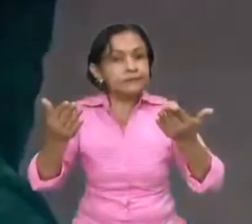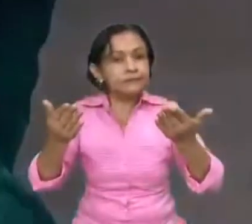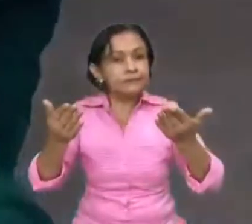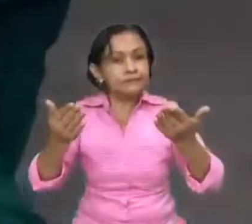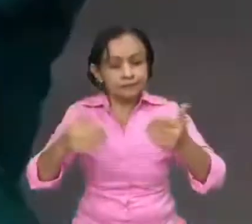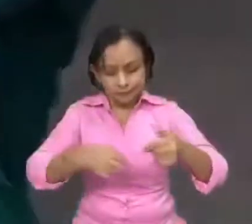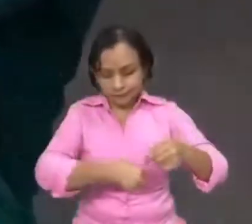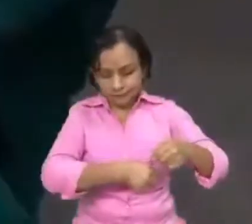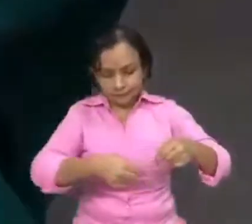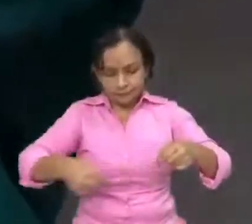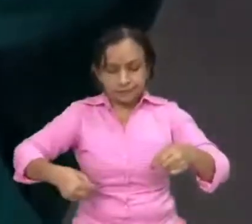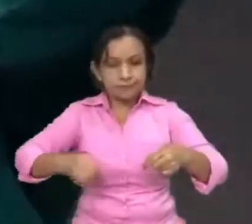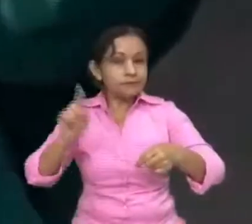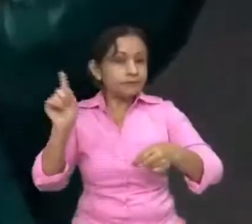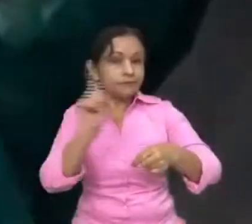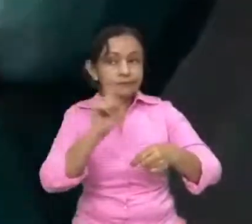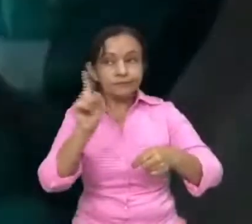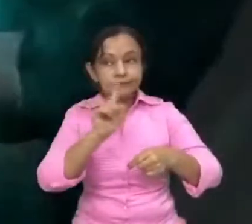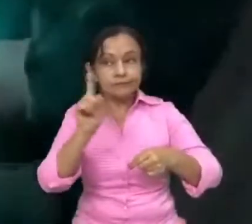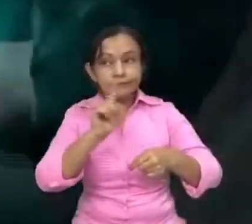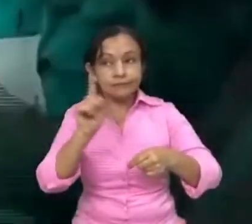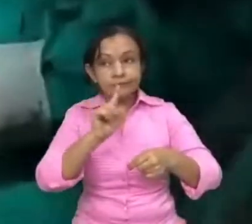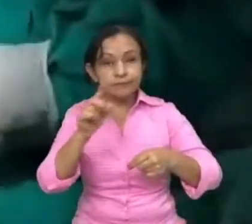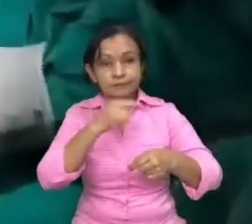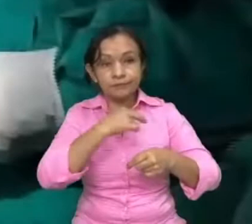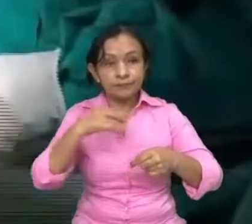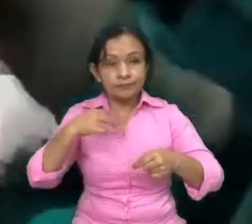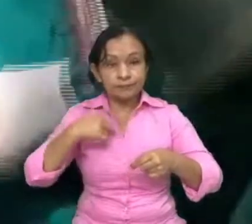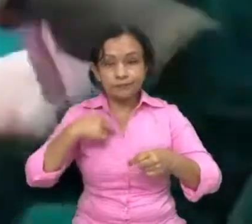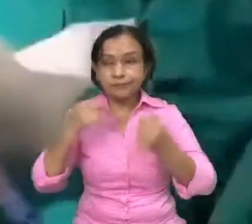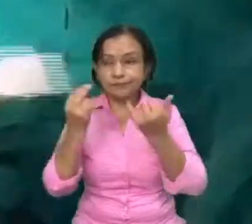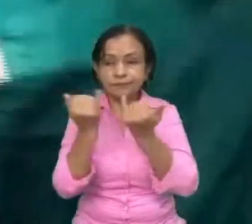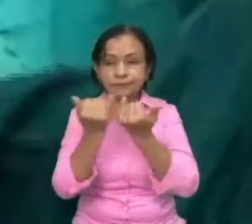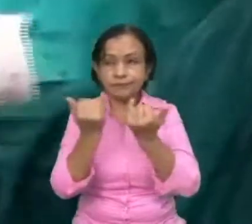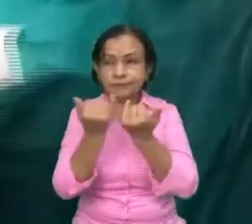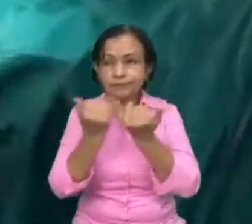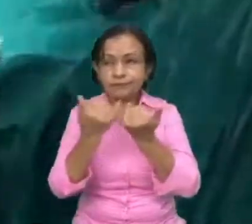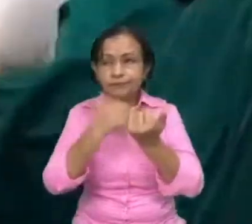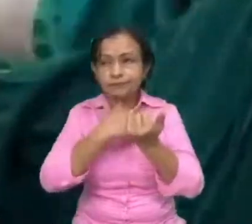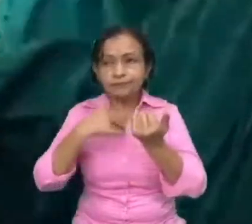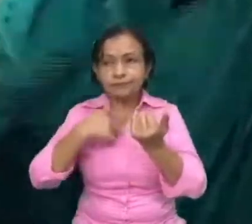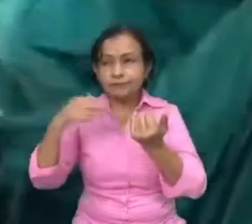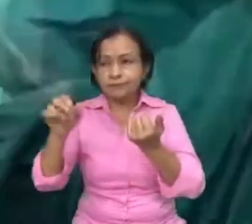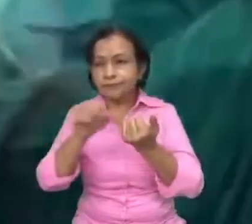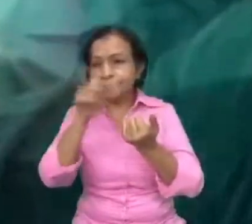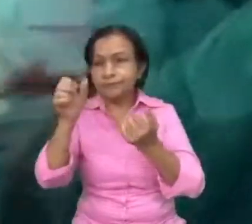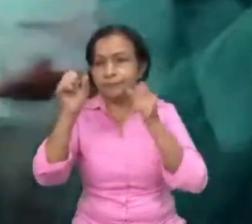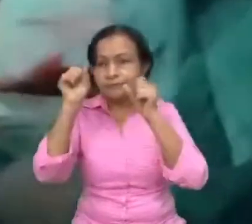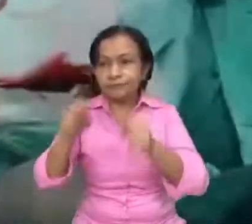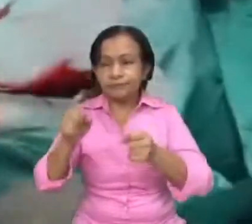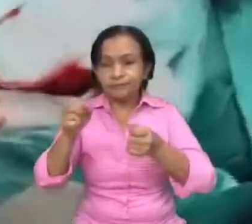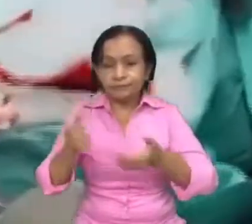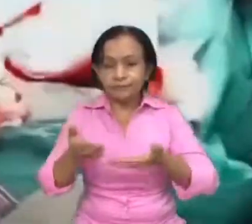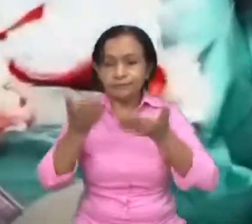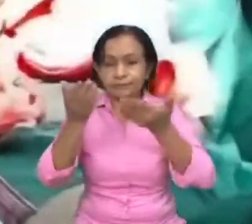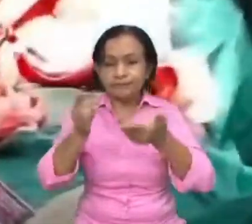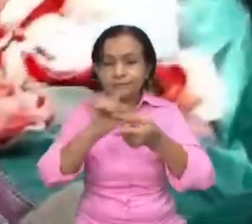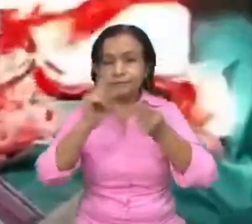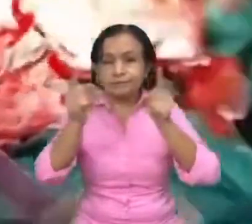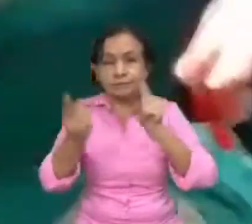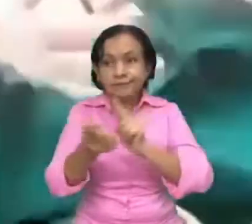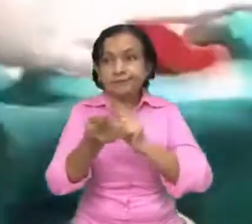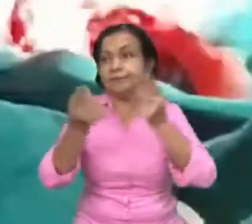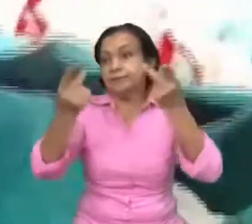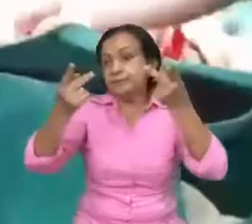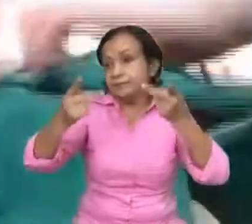que no vas a abrir la pared abdominal, sino que a través de las mismas cámaras que hacemos el otro tipo de cirugía podamos reparar el defecto.